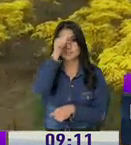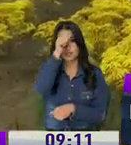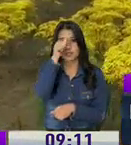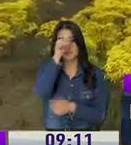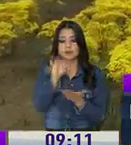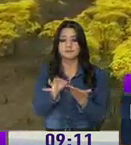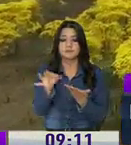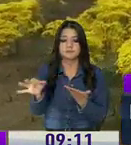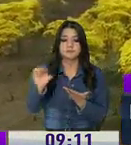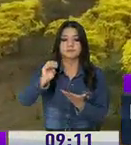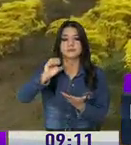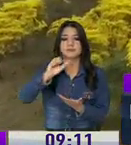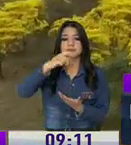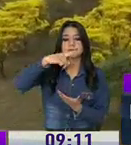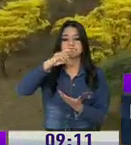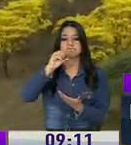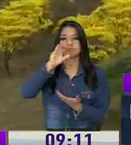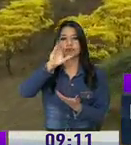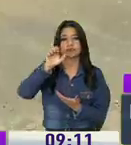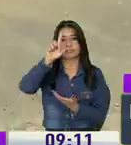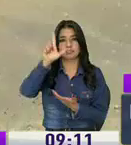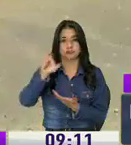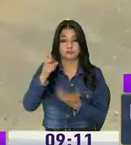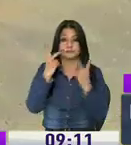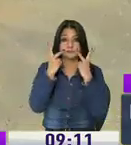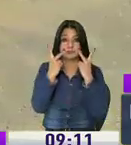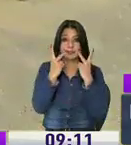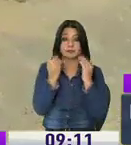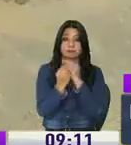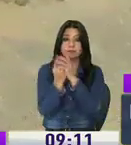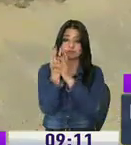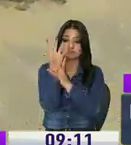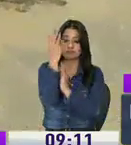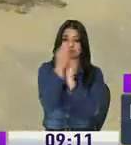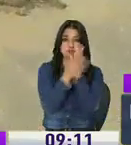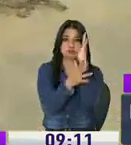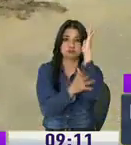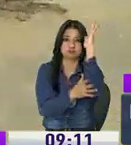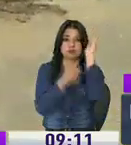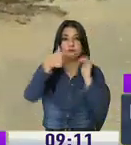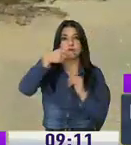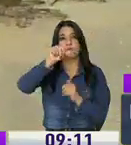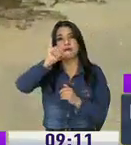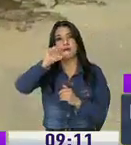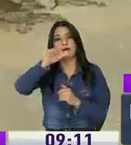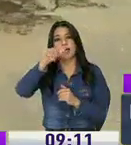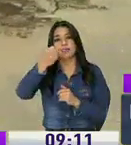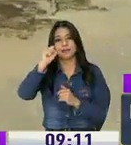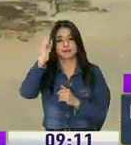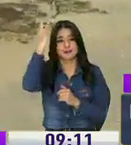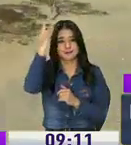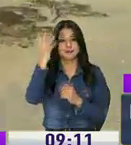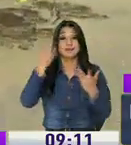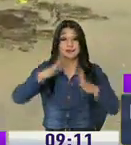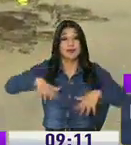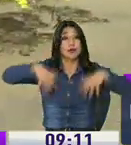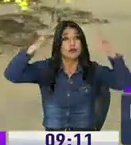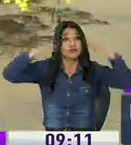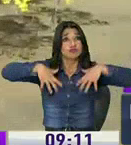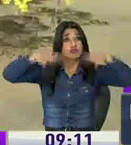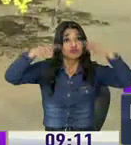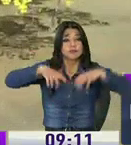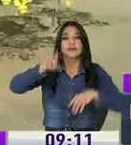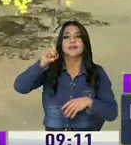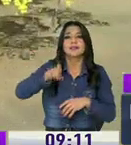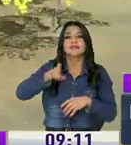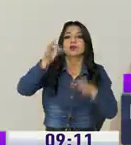Cantón Zapotillo. Aquí podrás observar el florecimiento de los guayacanes. Ya ha habido la precipitación de lluvias fuerte que